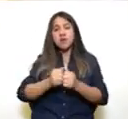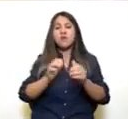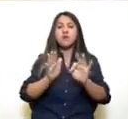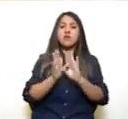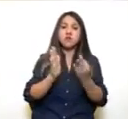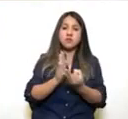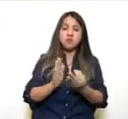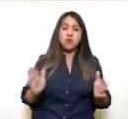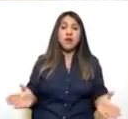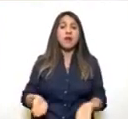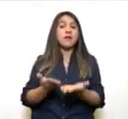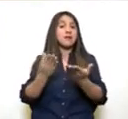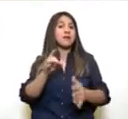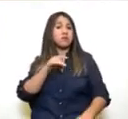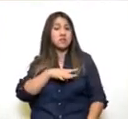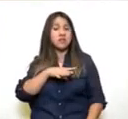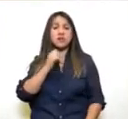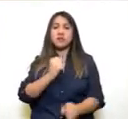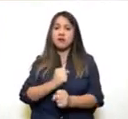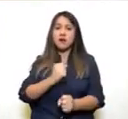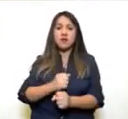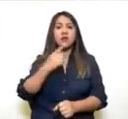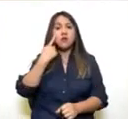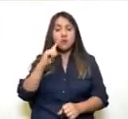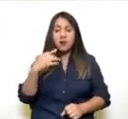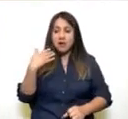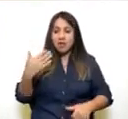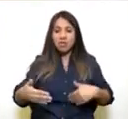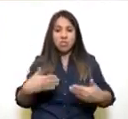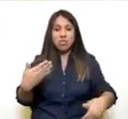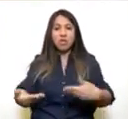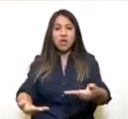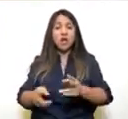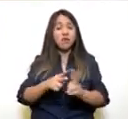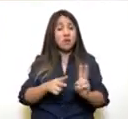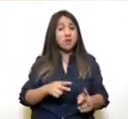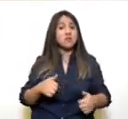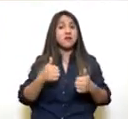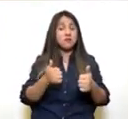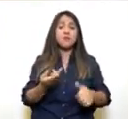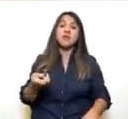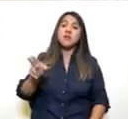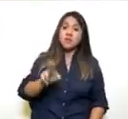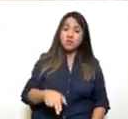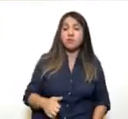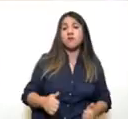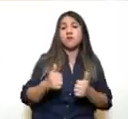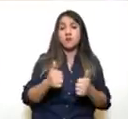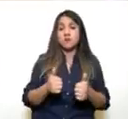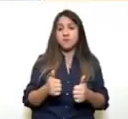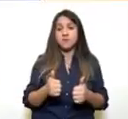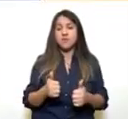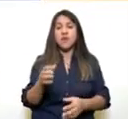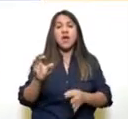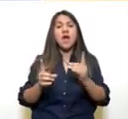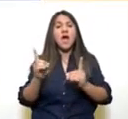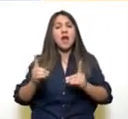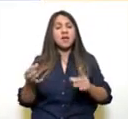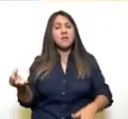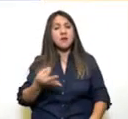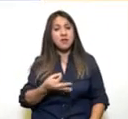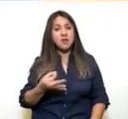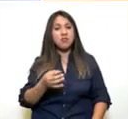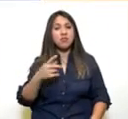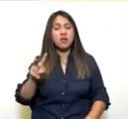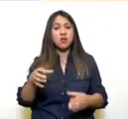levantemos chile' trabajando para entregar y lo vamos a hacer bien nuevamente bien alguien me dijo alguien que